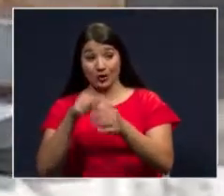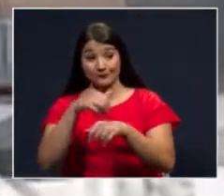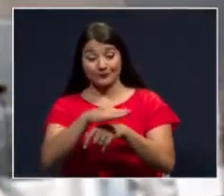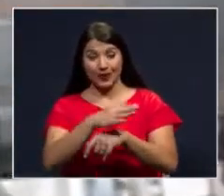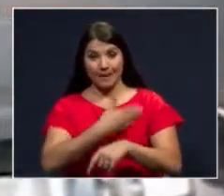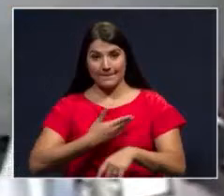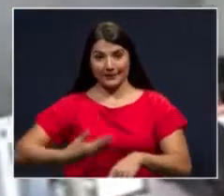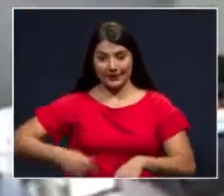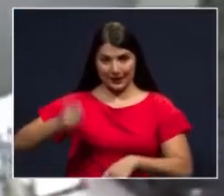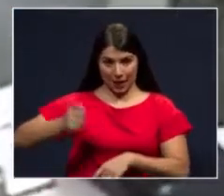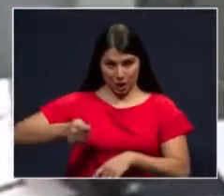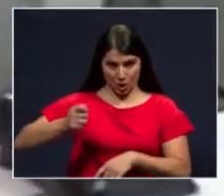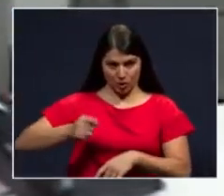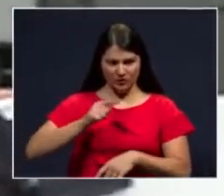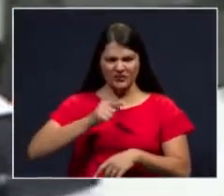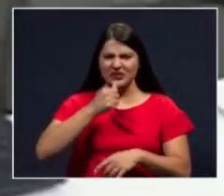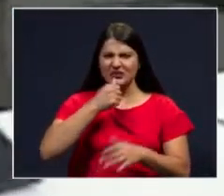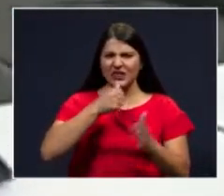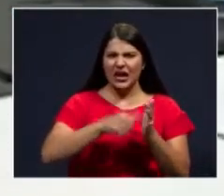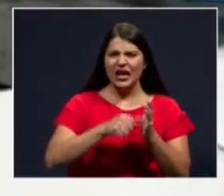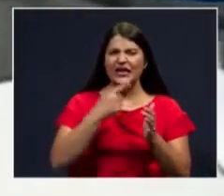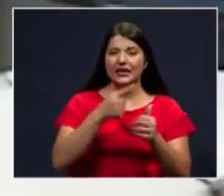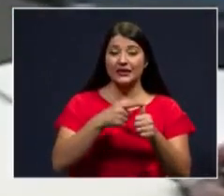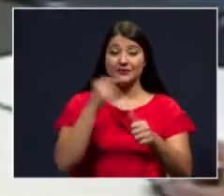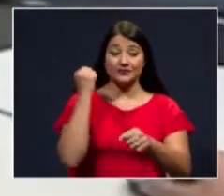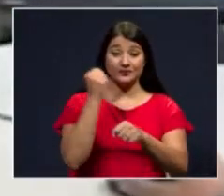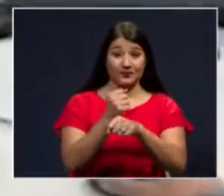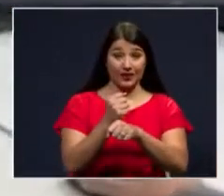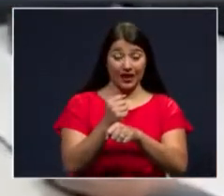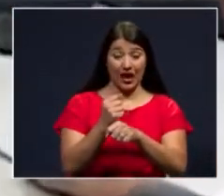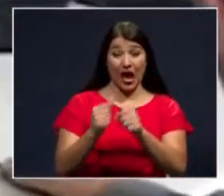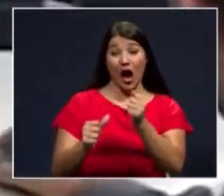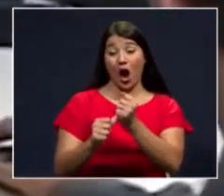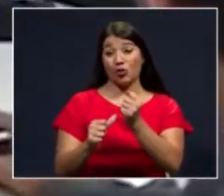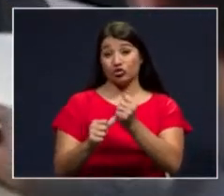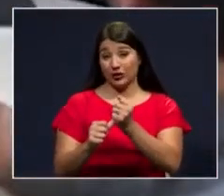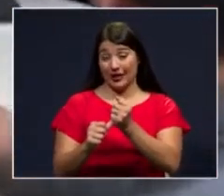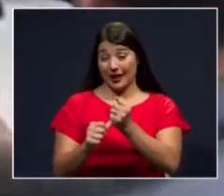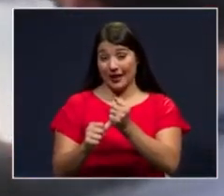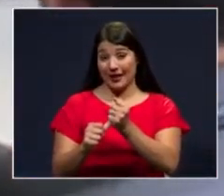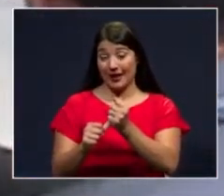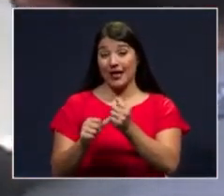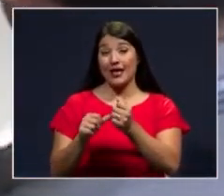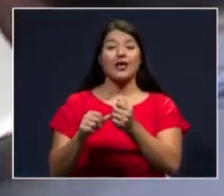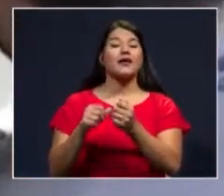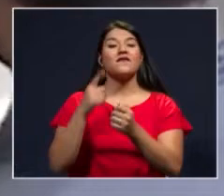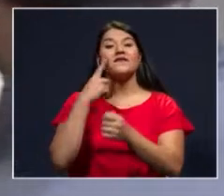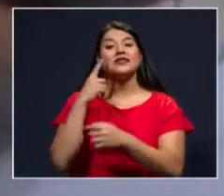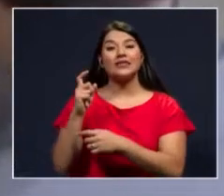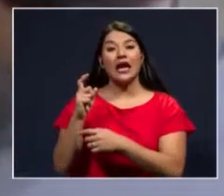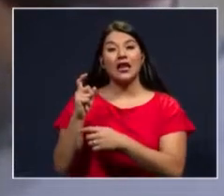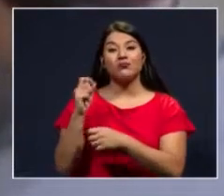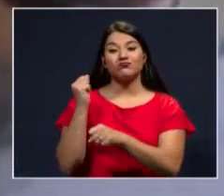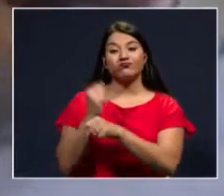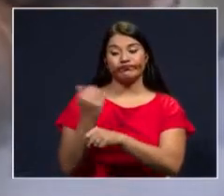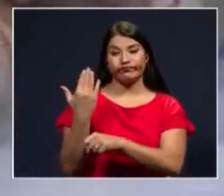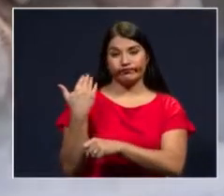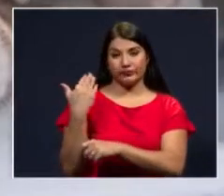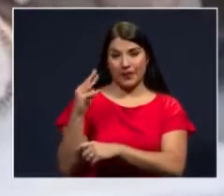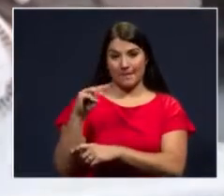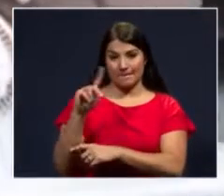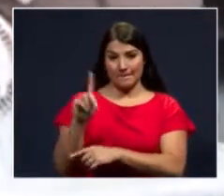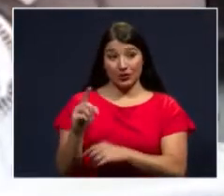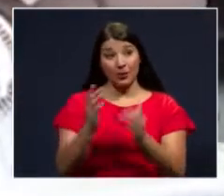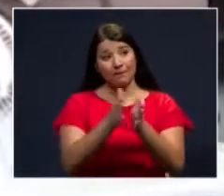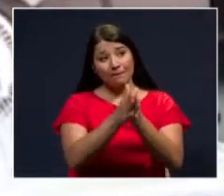Corte. De acuerdo con la carta, el homicidio de un auxiliar de la Fiscalía el pasado 9 de marzo hizo que escribieran dicha misiva a la Corte para que